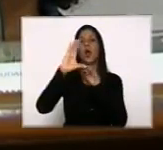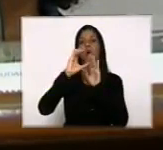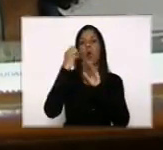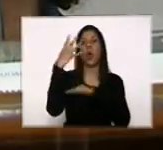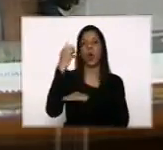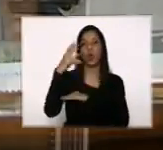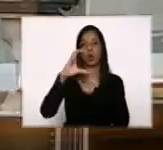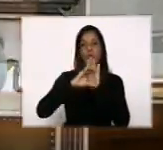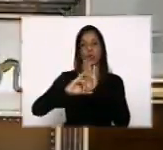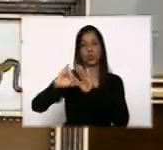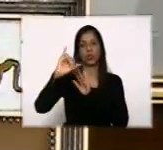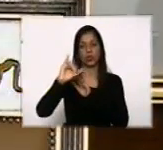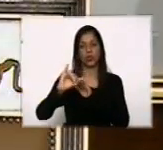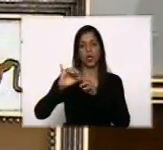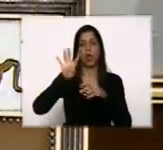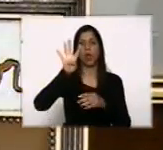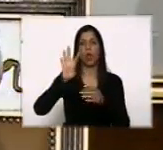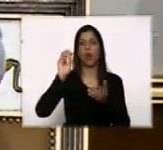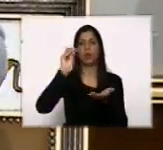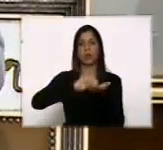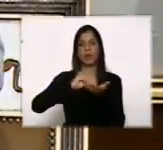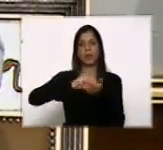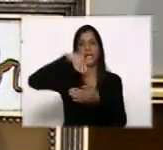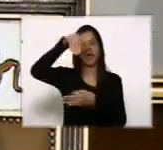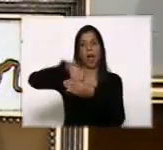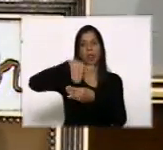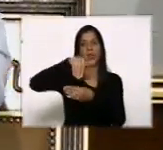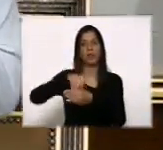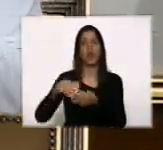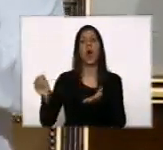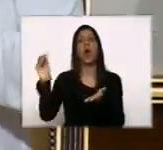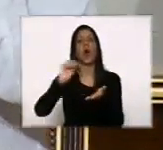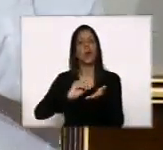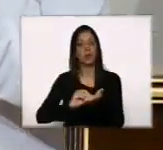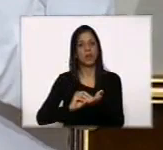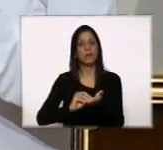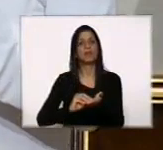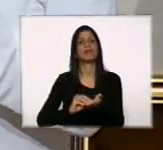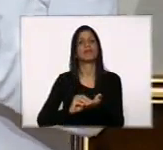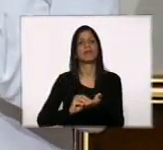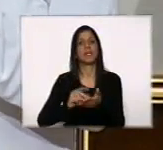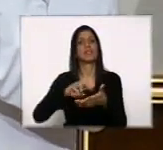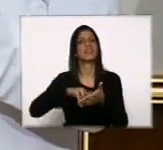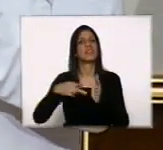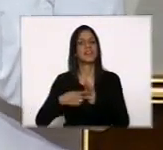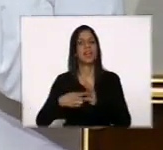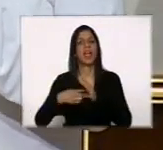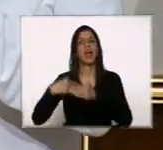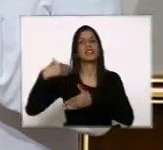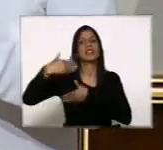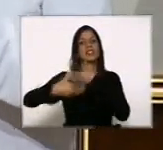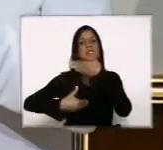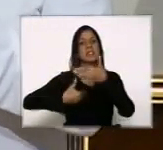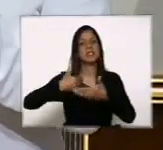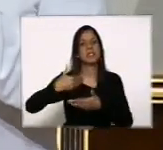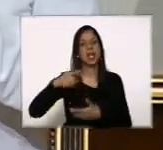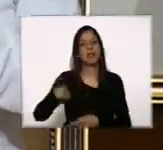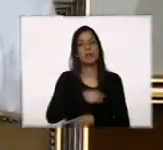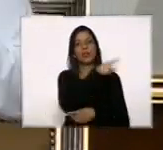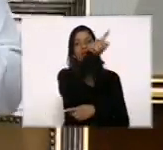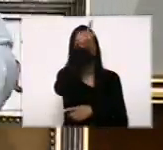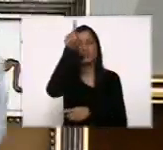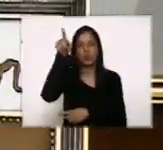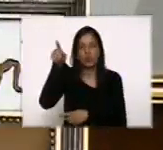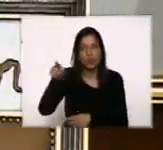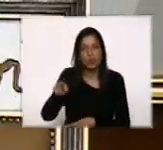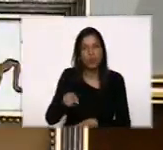Venezuela, a un cuarto evento electoral. Es lo que hemos llamado el ciclo electoral constituyente